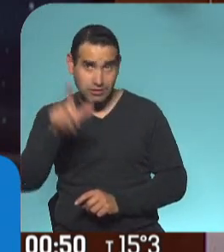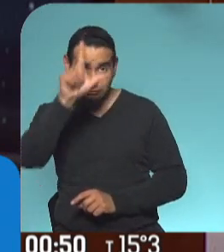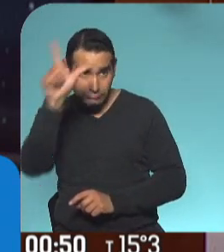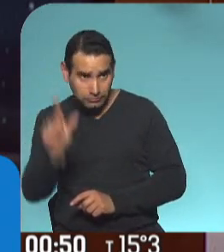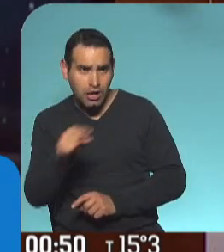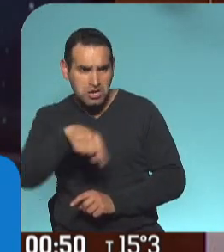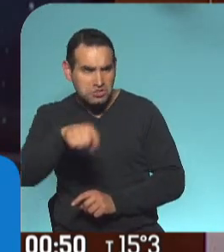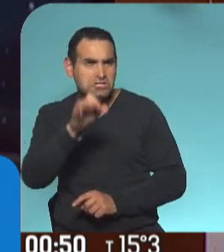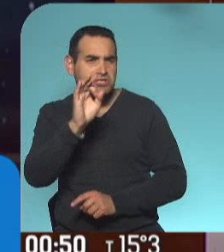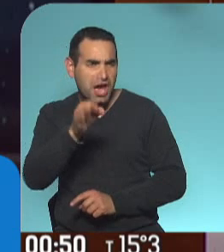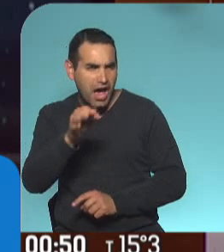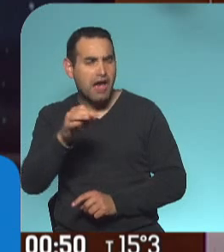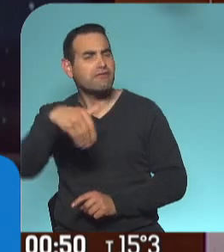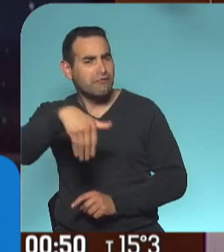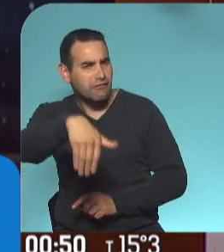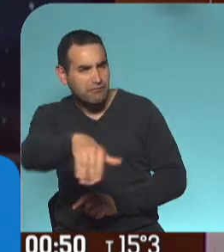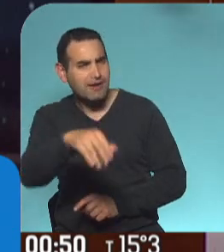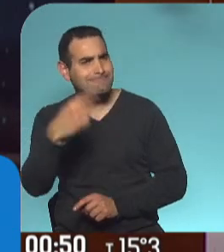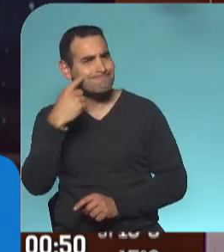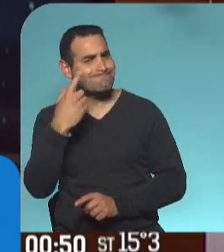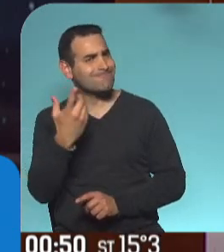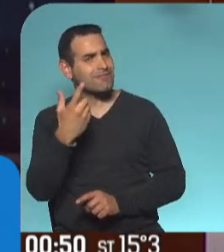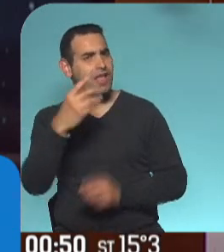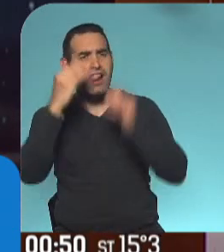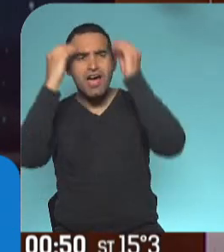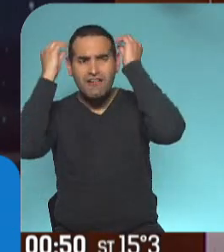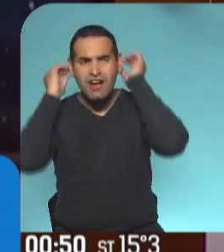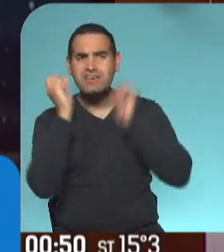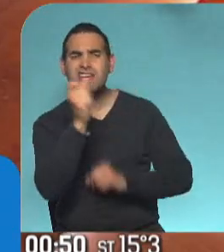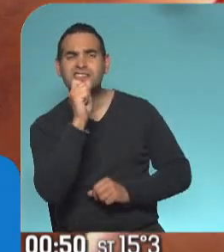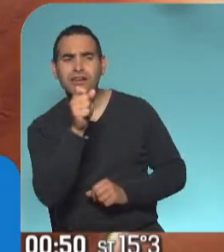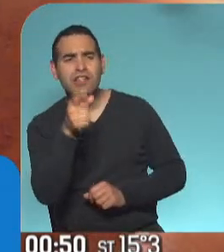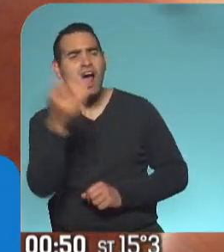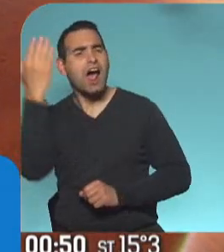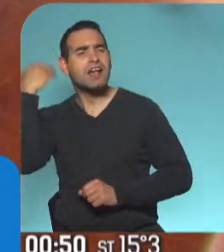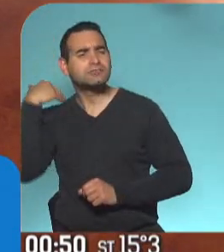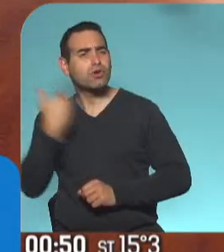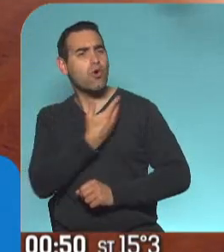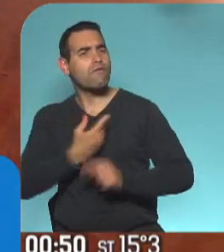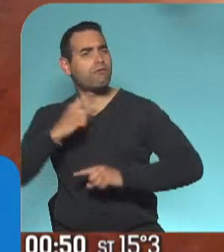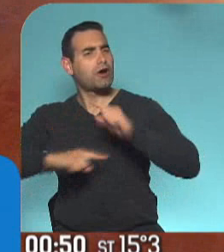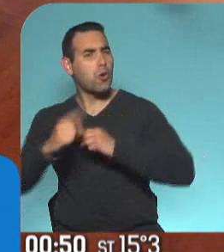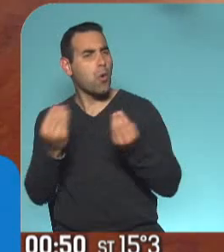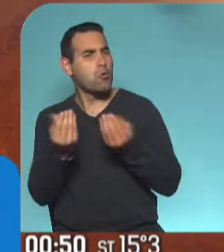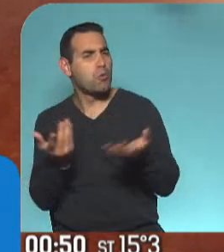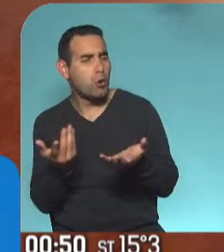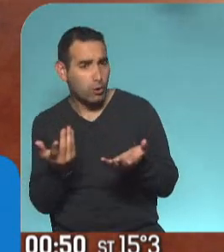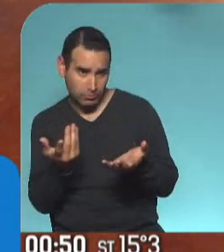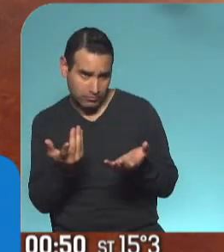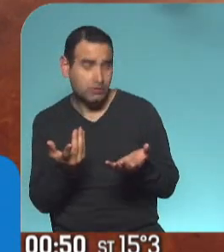van a saber mirar quién es roberto lavagna que ha hecho por el país cómo ha resuelto